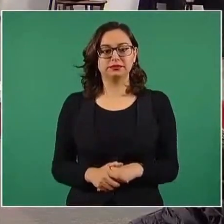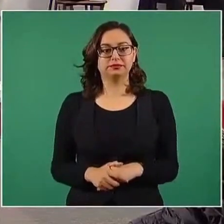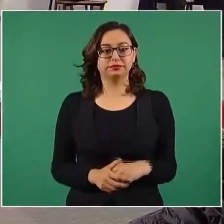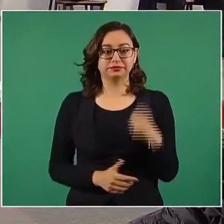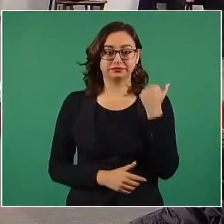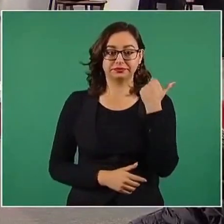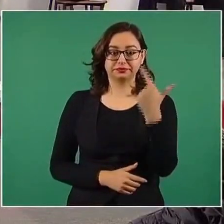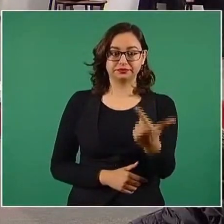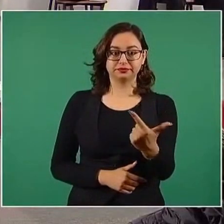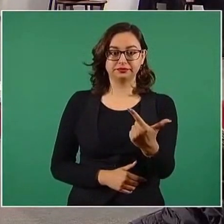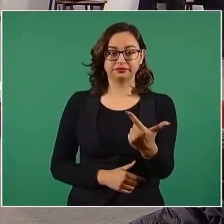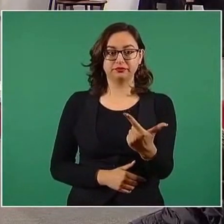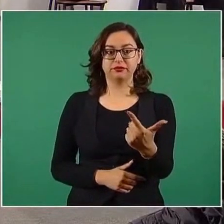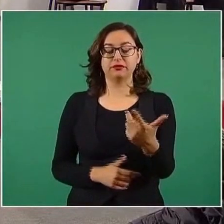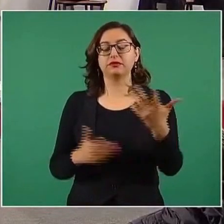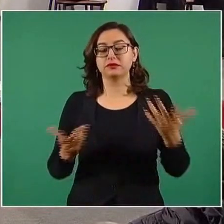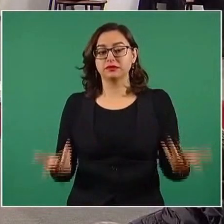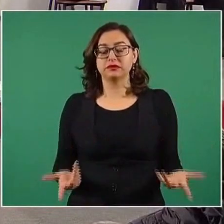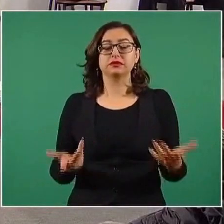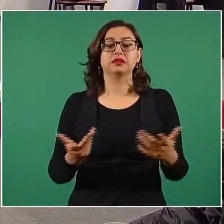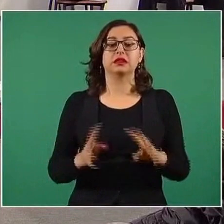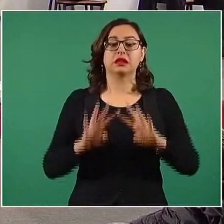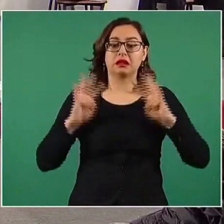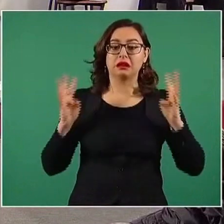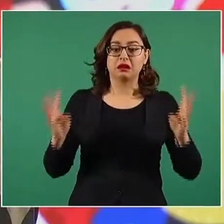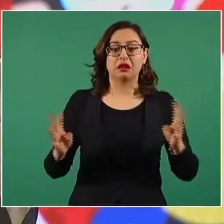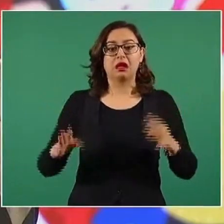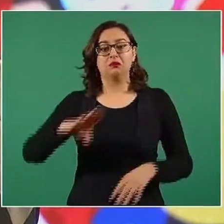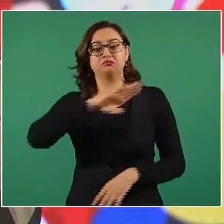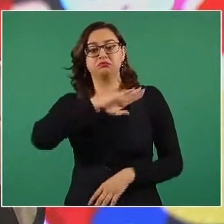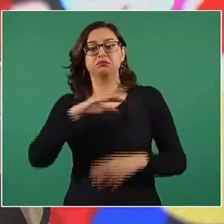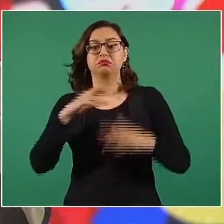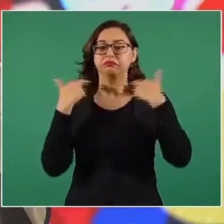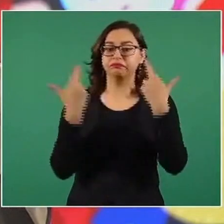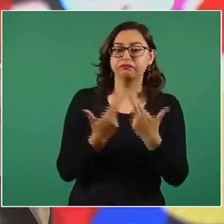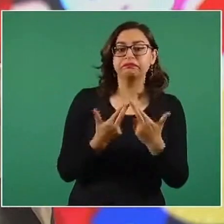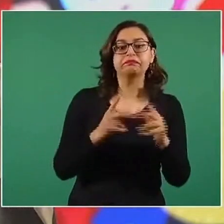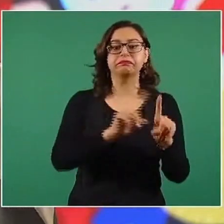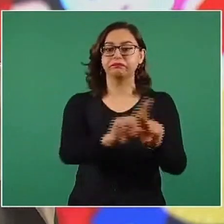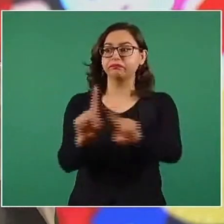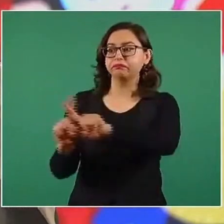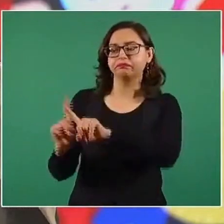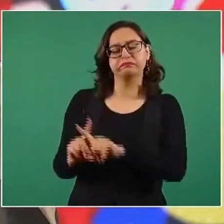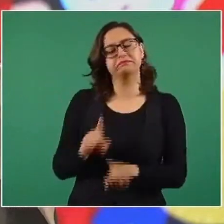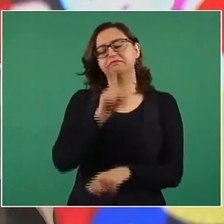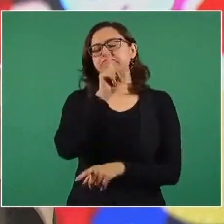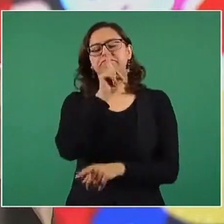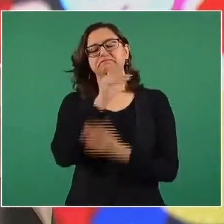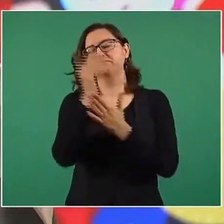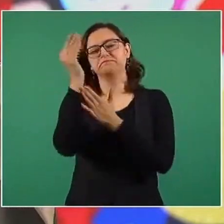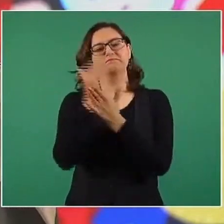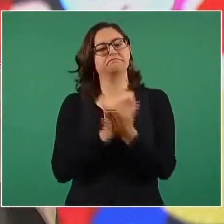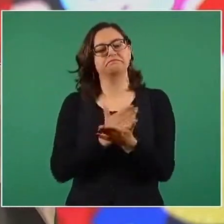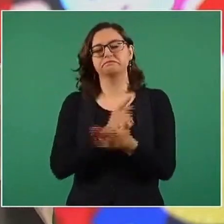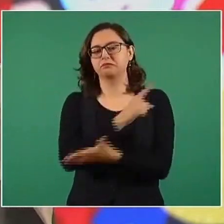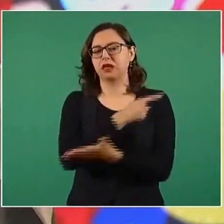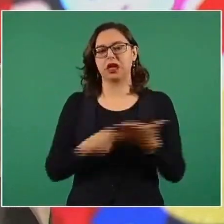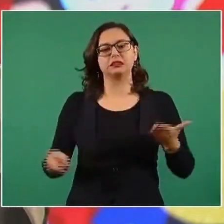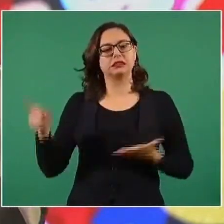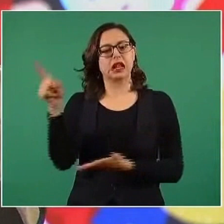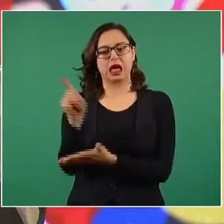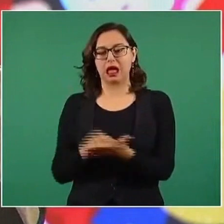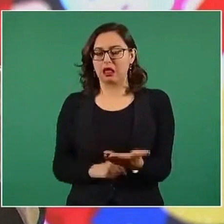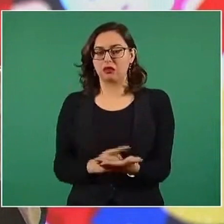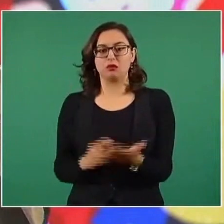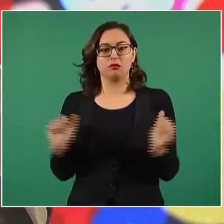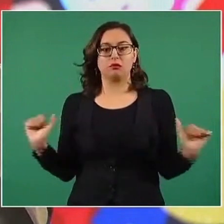por ahora no tendremos ceremonias ni reuniones generales, evitar precisamente las conglomeraciones, ser muy